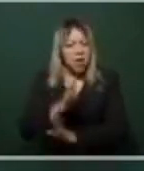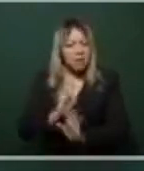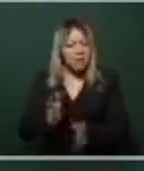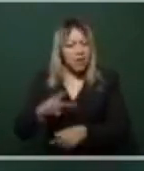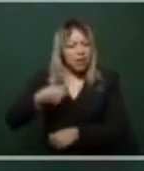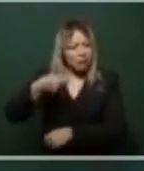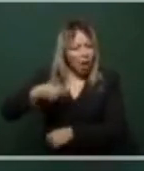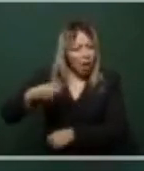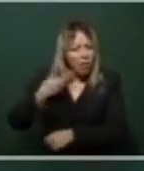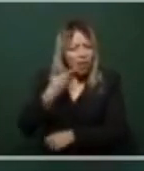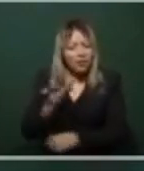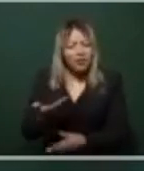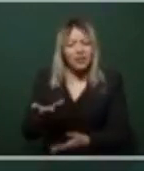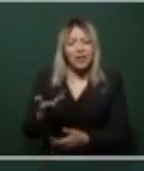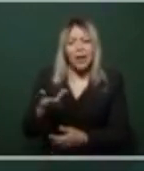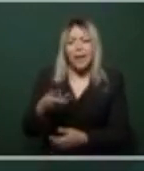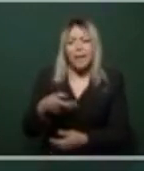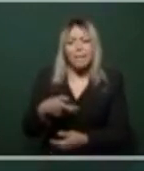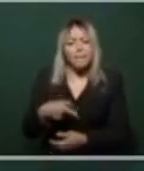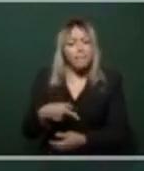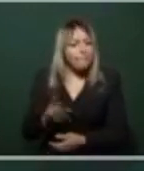ahí lo saludé, pero